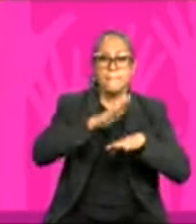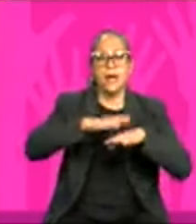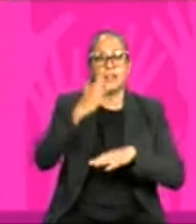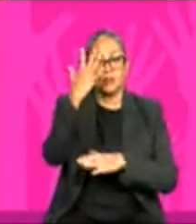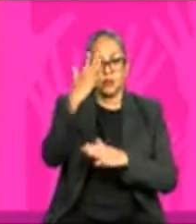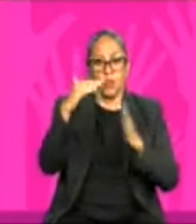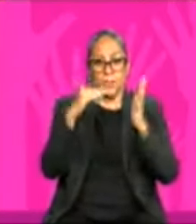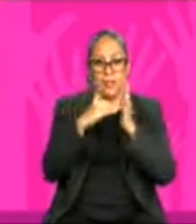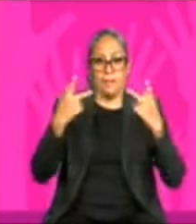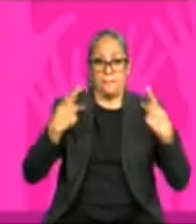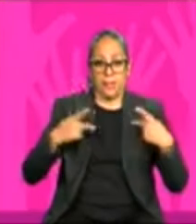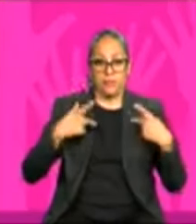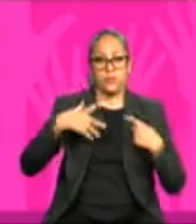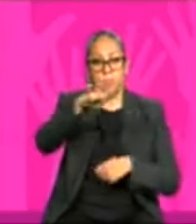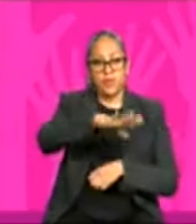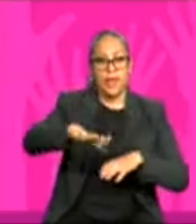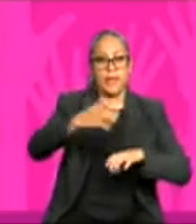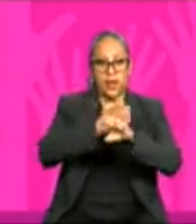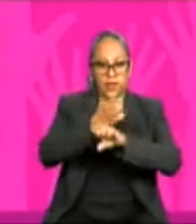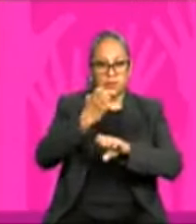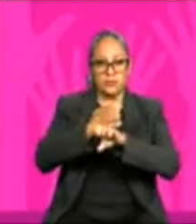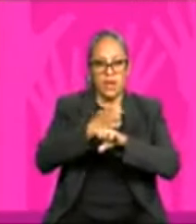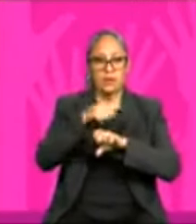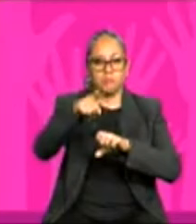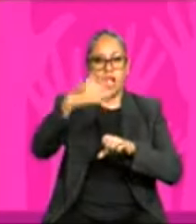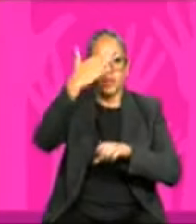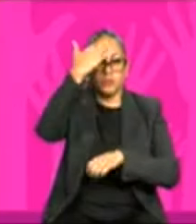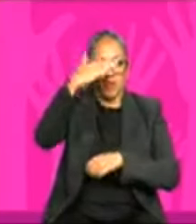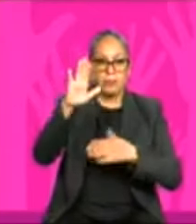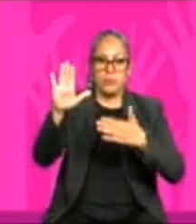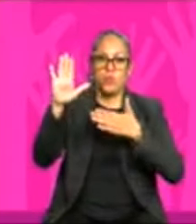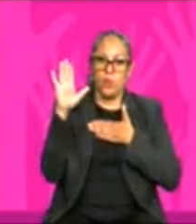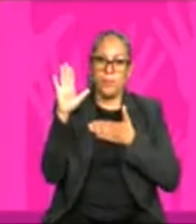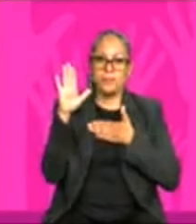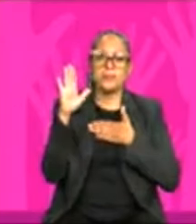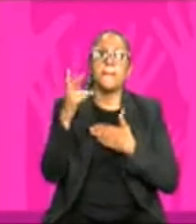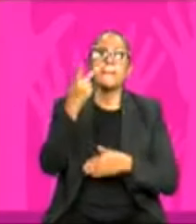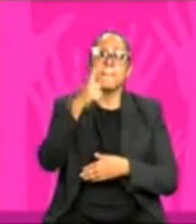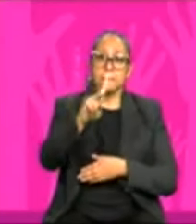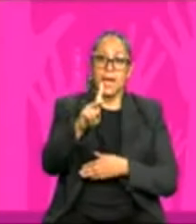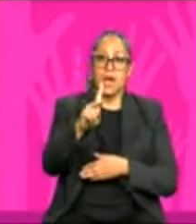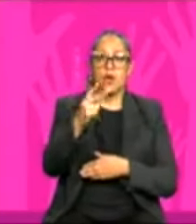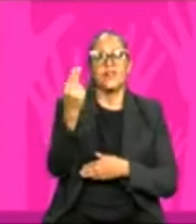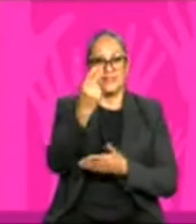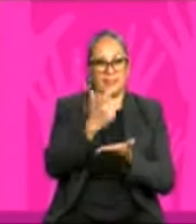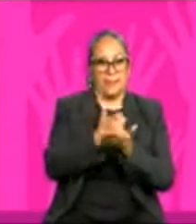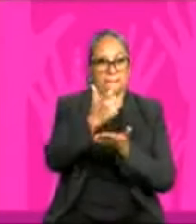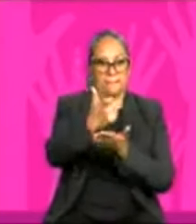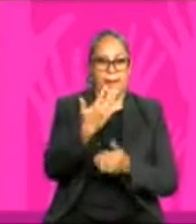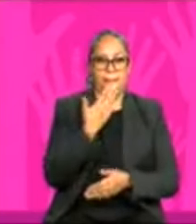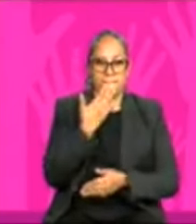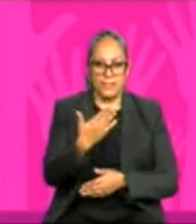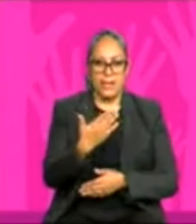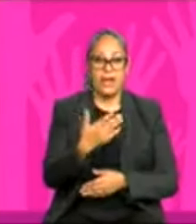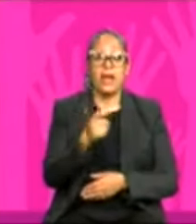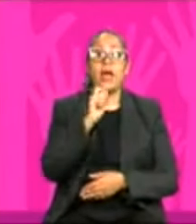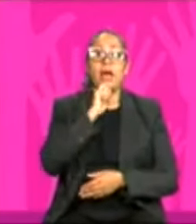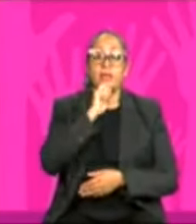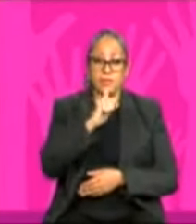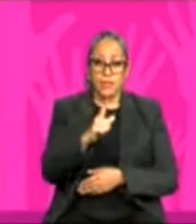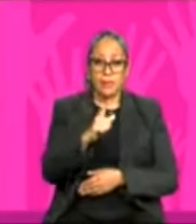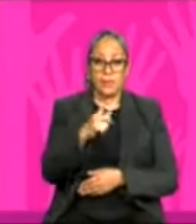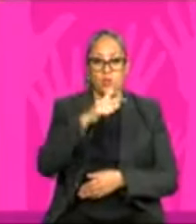5,000 elementos en todo el estado, bien capacitados, bien comprometidos, pero sobre todo bien pagados. Vamos a tener el